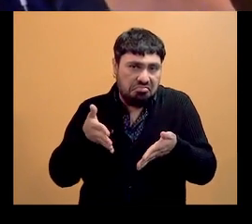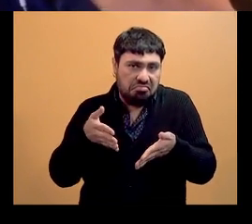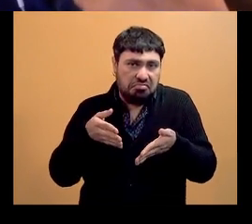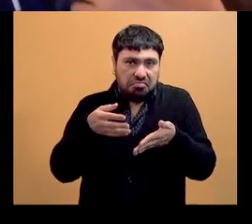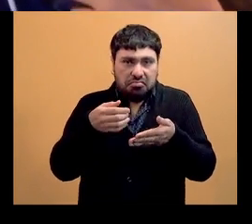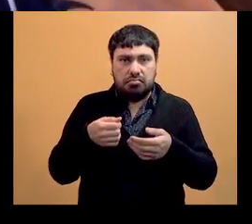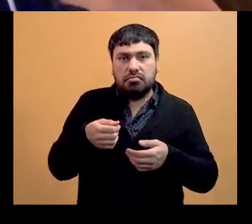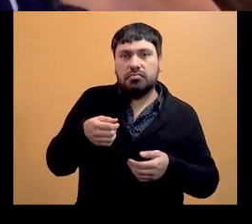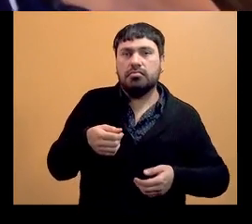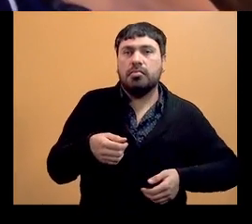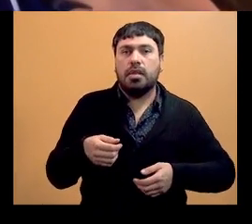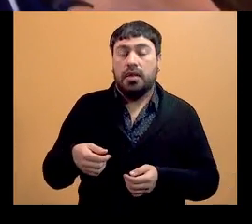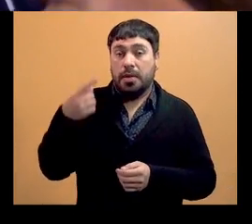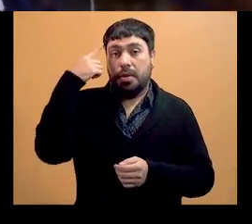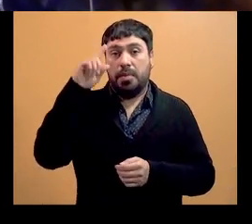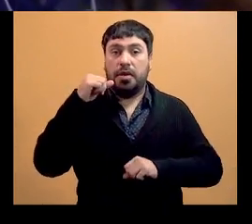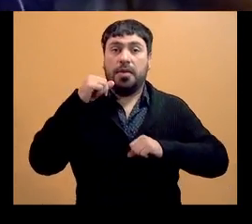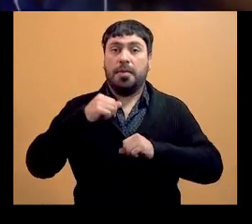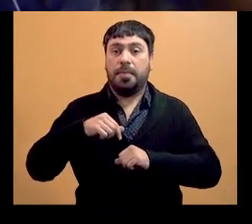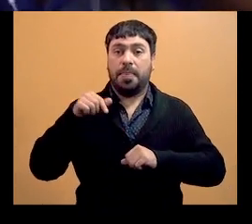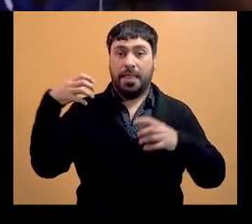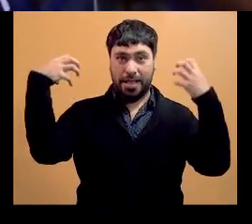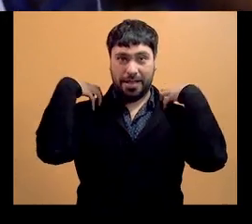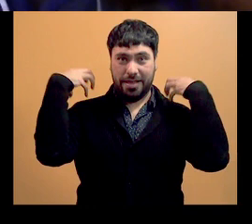Por supuesto que SpaceX quiere hacer